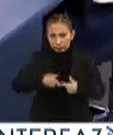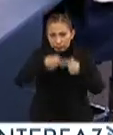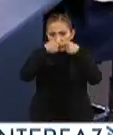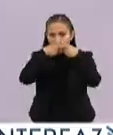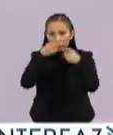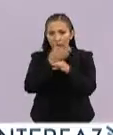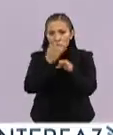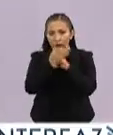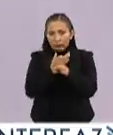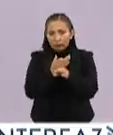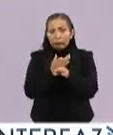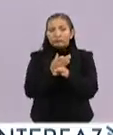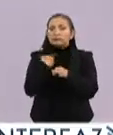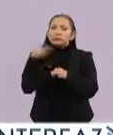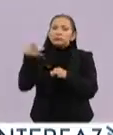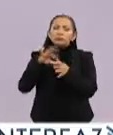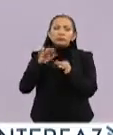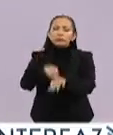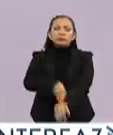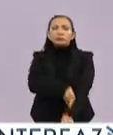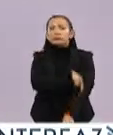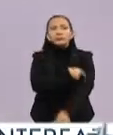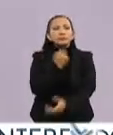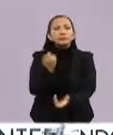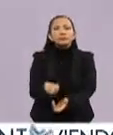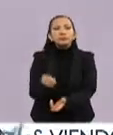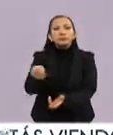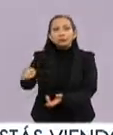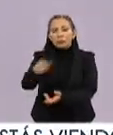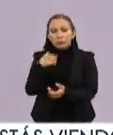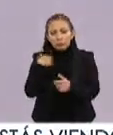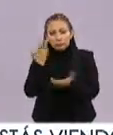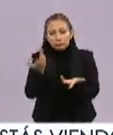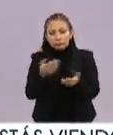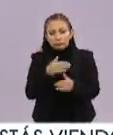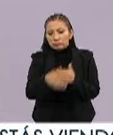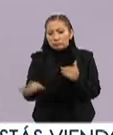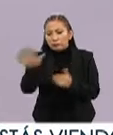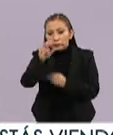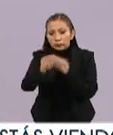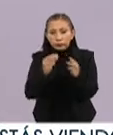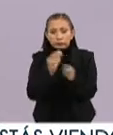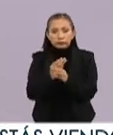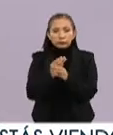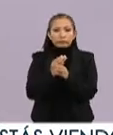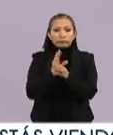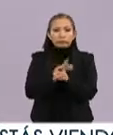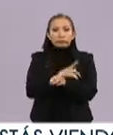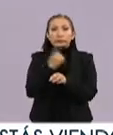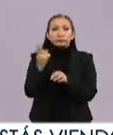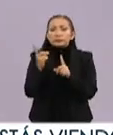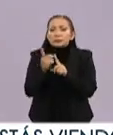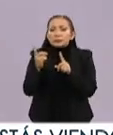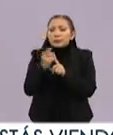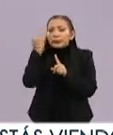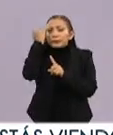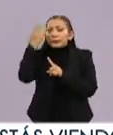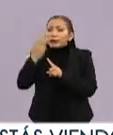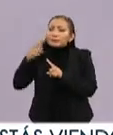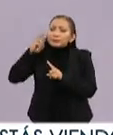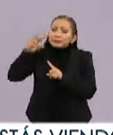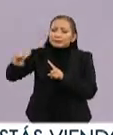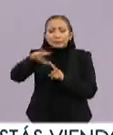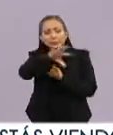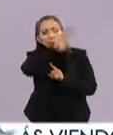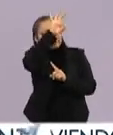que vamos a hacer una breve pausa, nos contaras un poco más sobre la tendencia a nivel mundial, por qué, de dónde surge la necesidad de